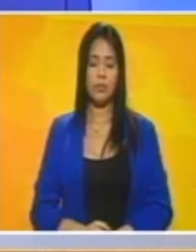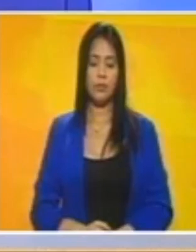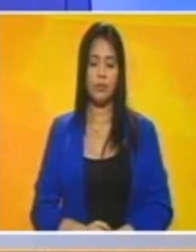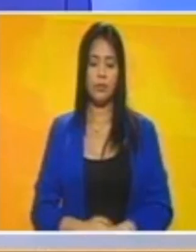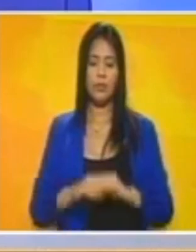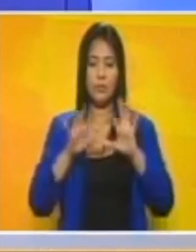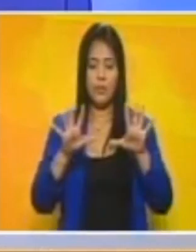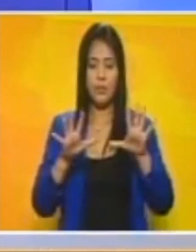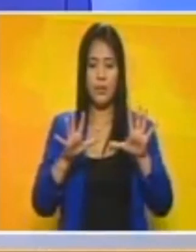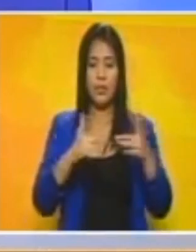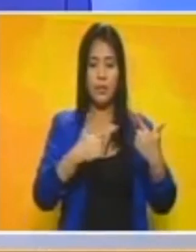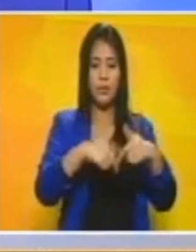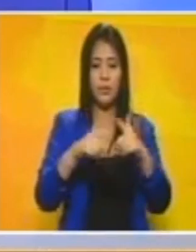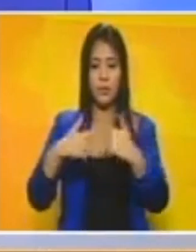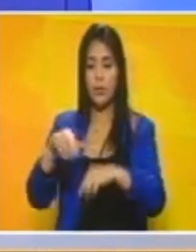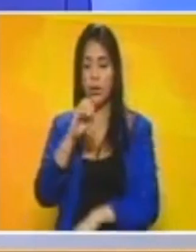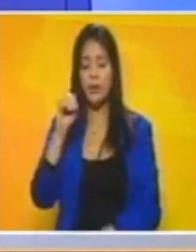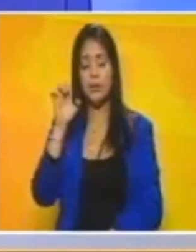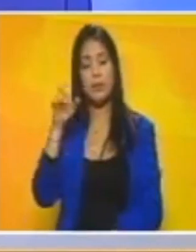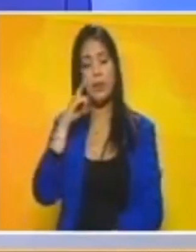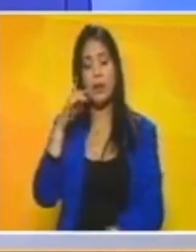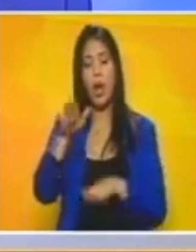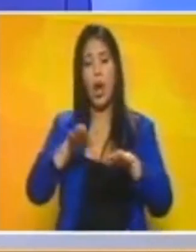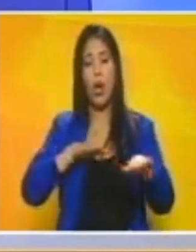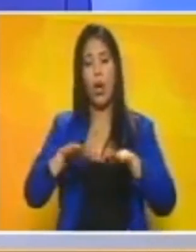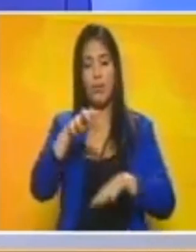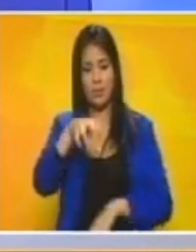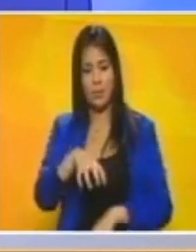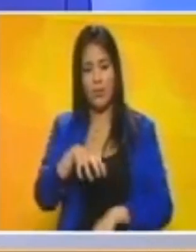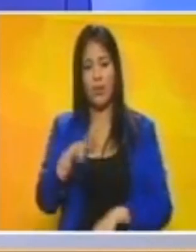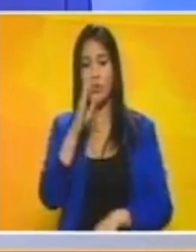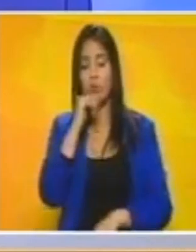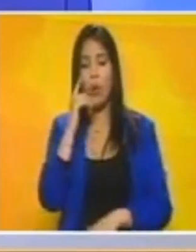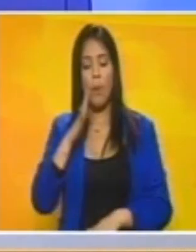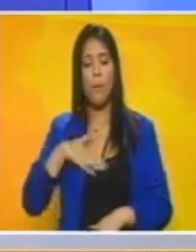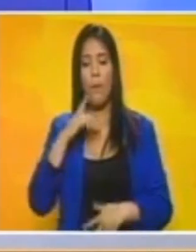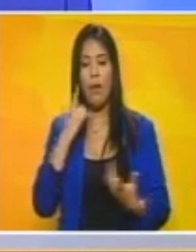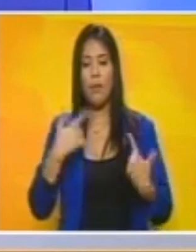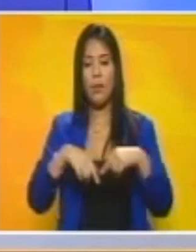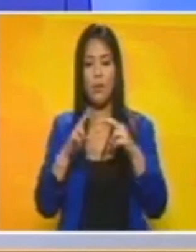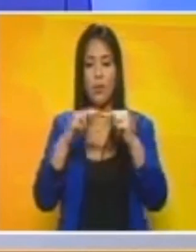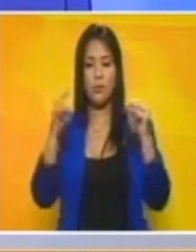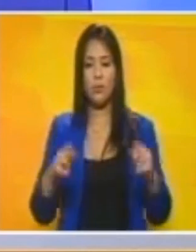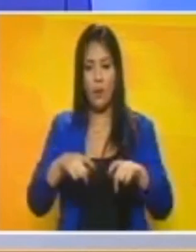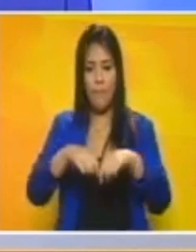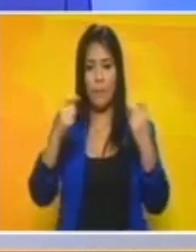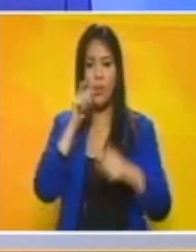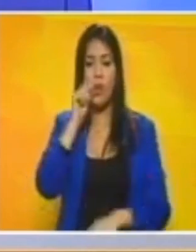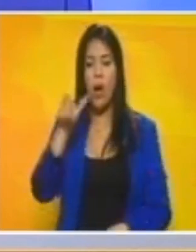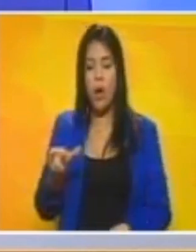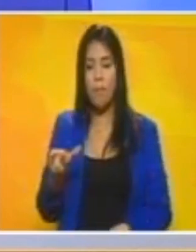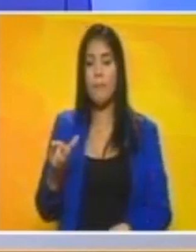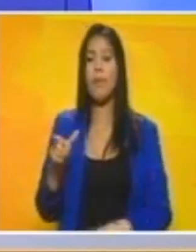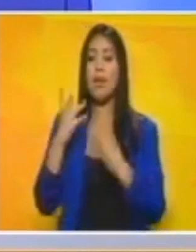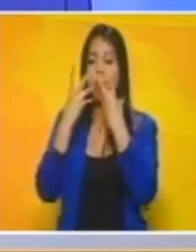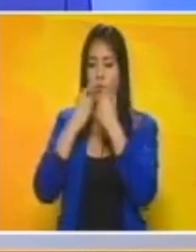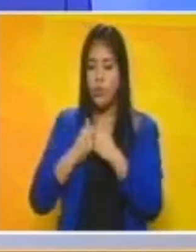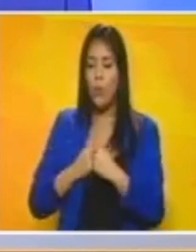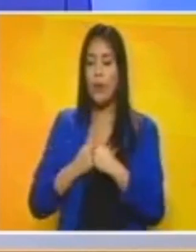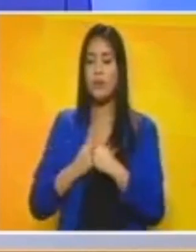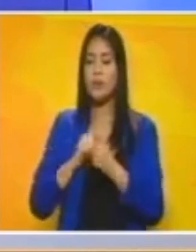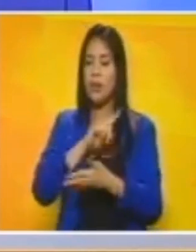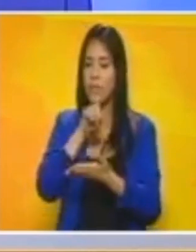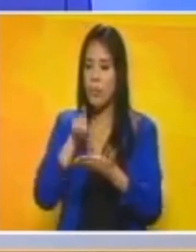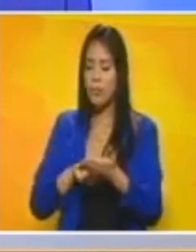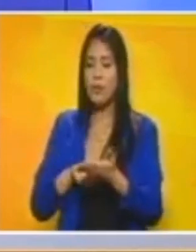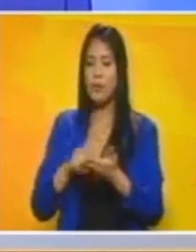Más de 10 zonas al oeste del estado Cojedes se encuentran incomunicadas tras el colapso de un puente. Héctor González se encuentra en el lugar y desde allí